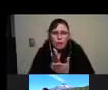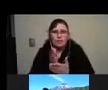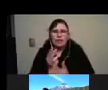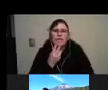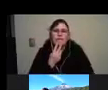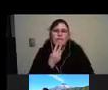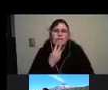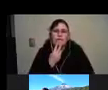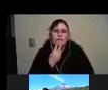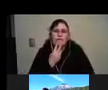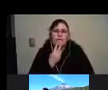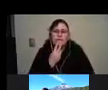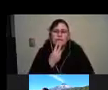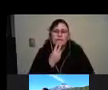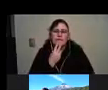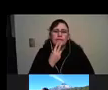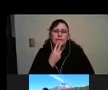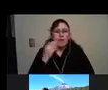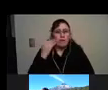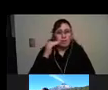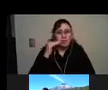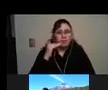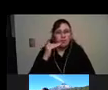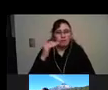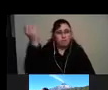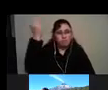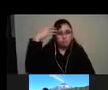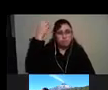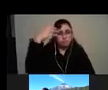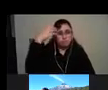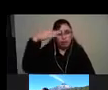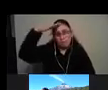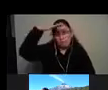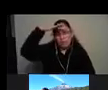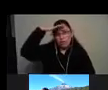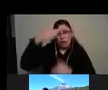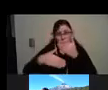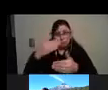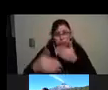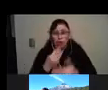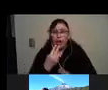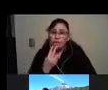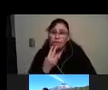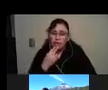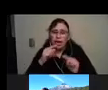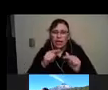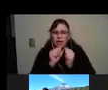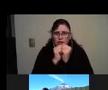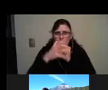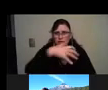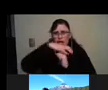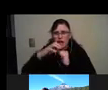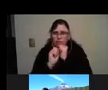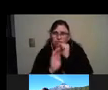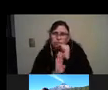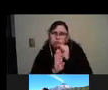adquiriendo, va adquiriendo el niño, ¿ya? Y eso va significando en